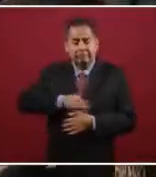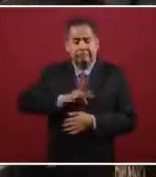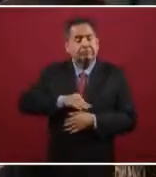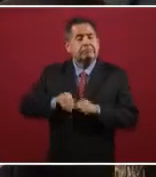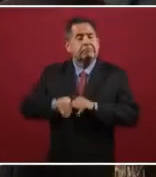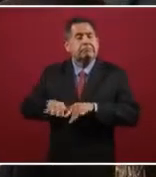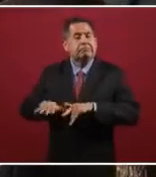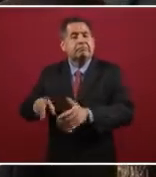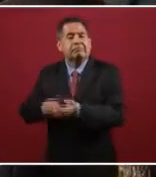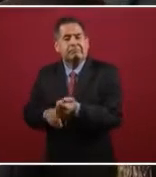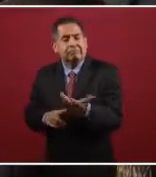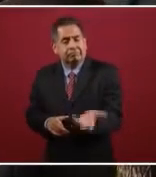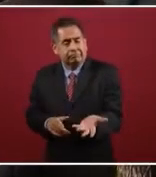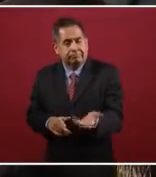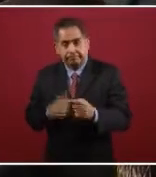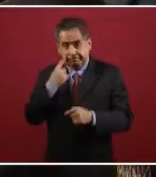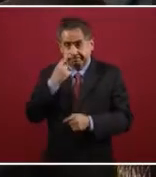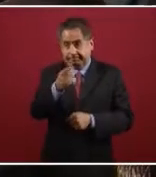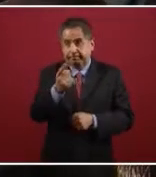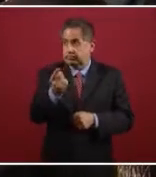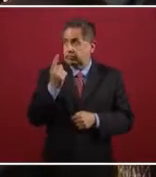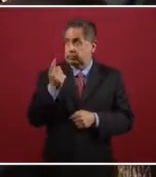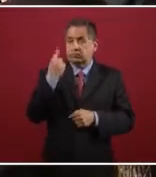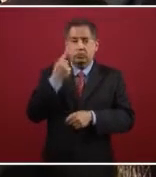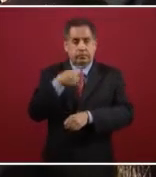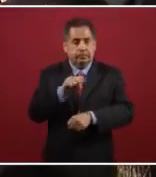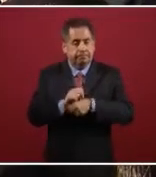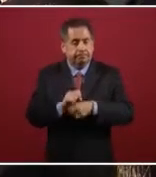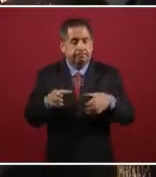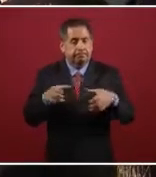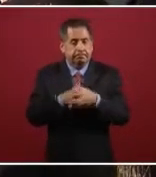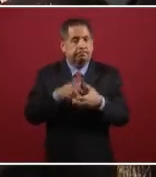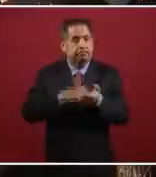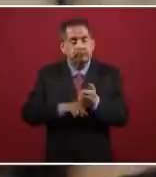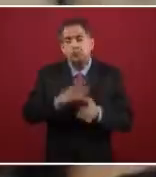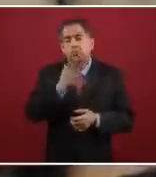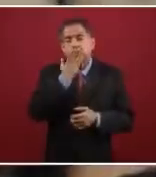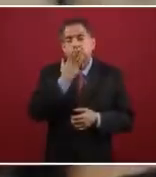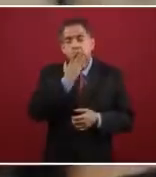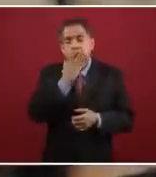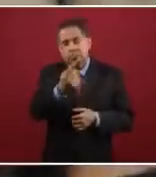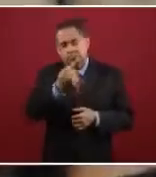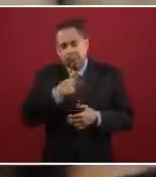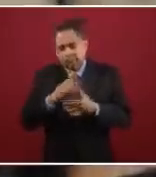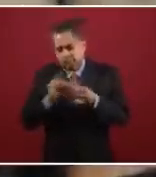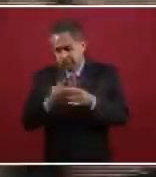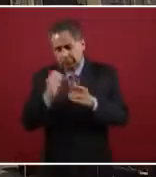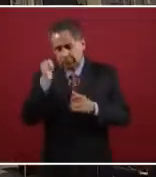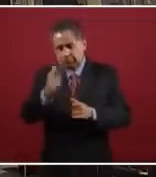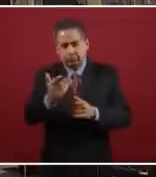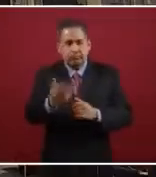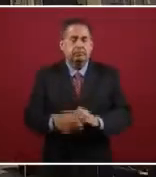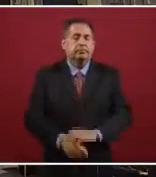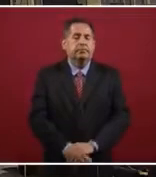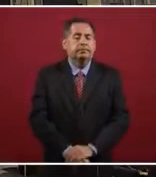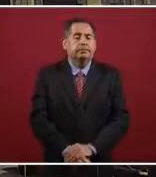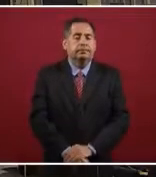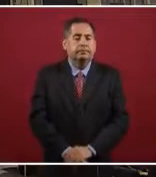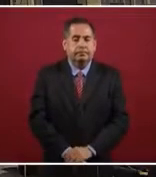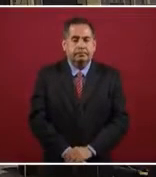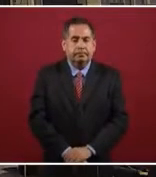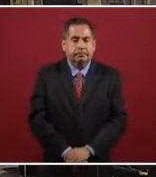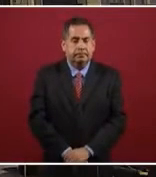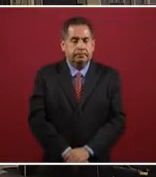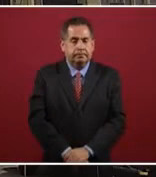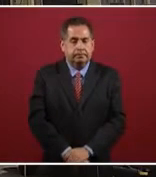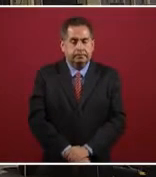la semana pasada tuvo una reunión con los empresarios de sonora quisiera ver si tiene algún comentario gracias y pues vamos a